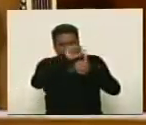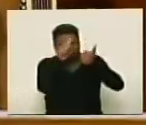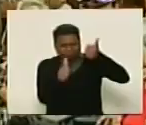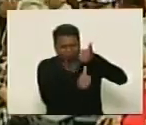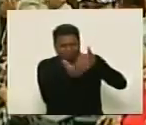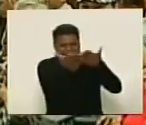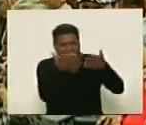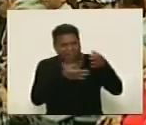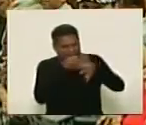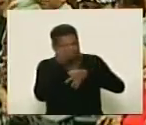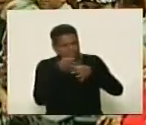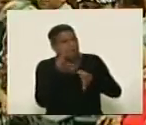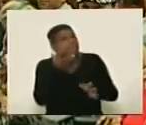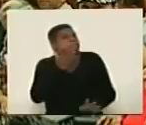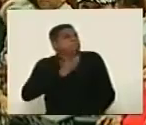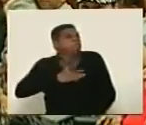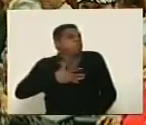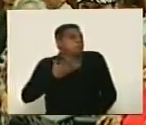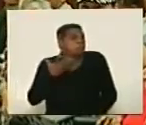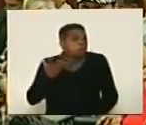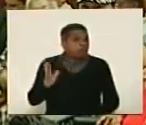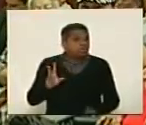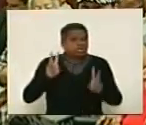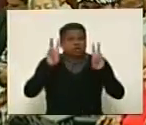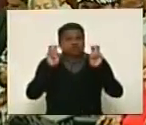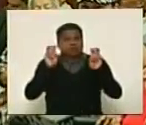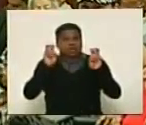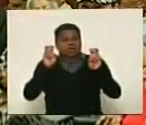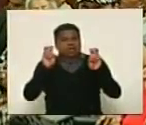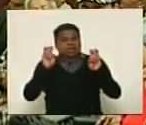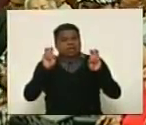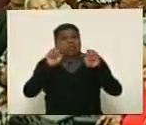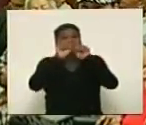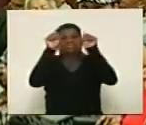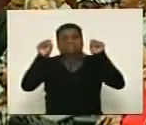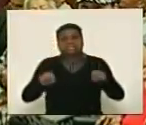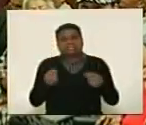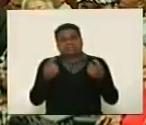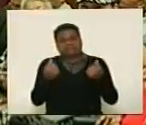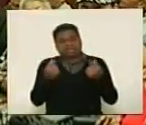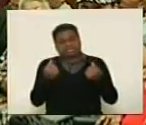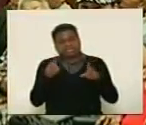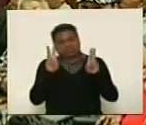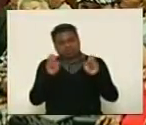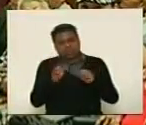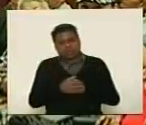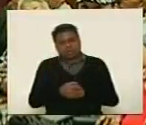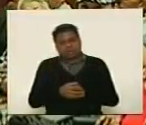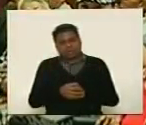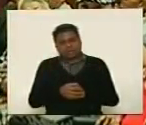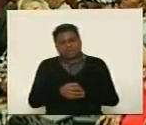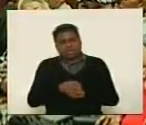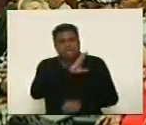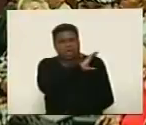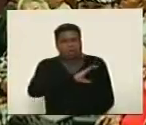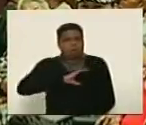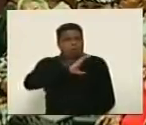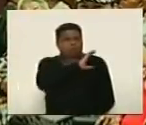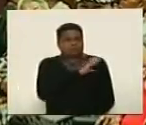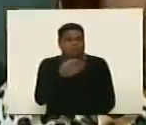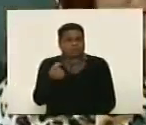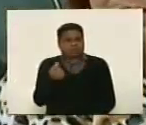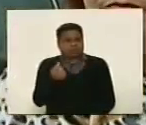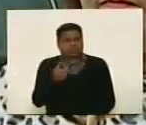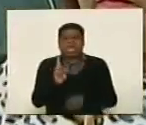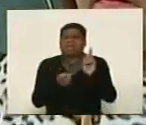pudiera haber inclusive las posibilidades de un nuevo sistema financiero. Hace varios meses en la Comisión de Economía, por aquí veo a